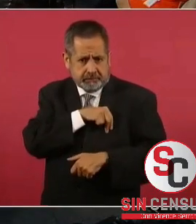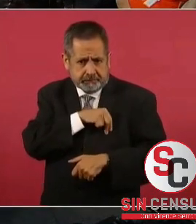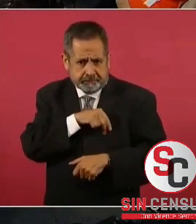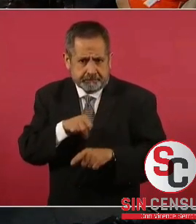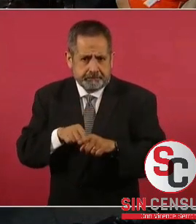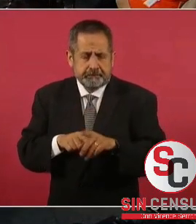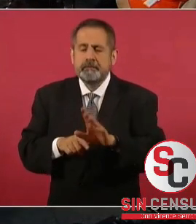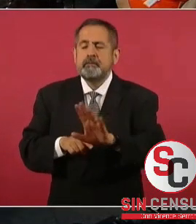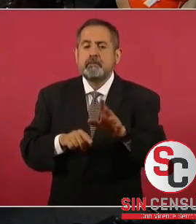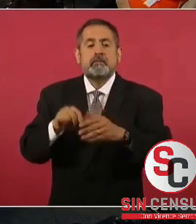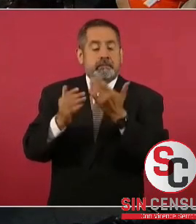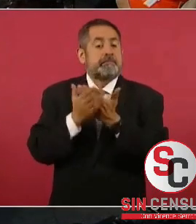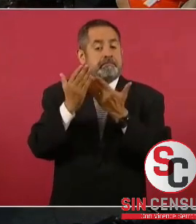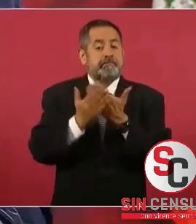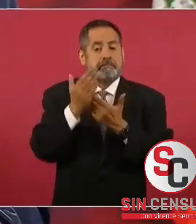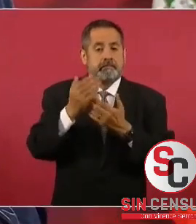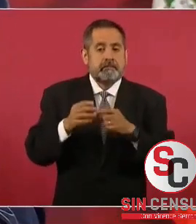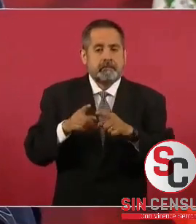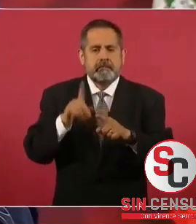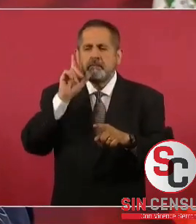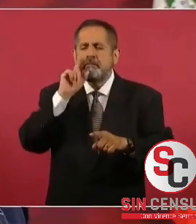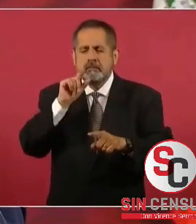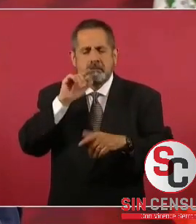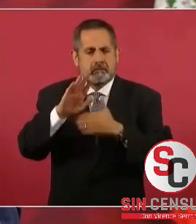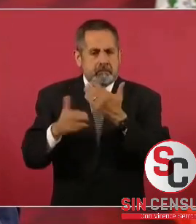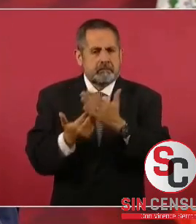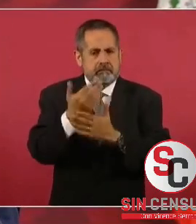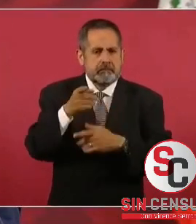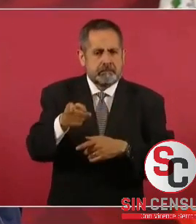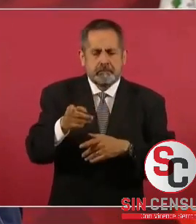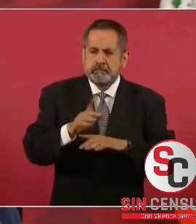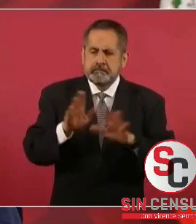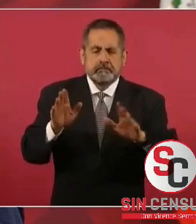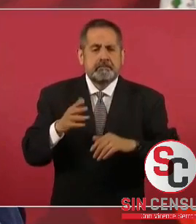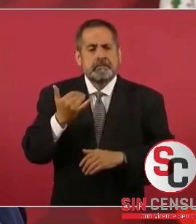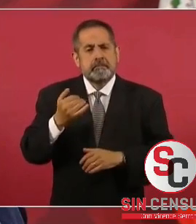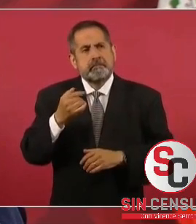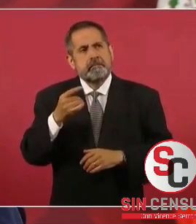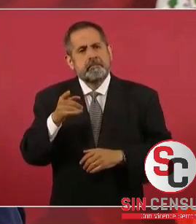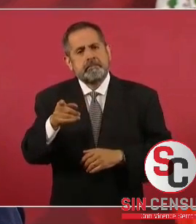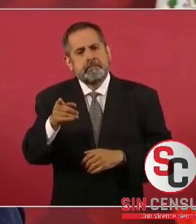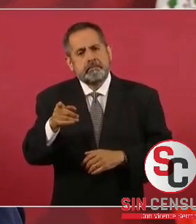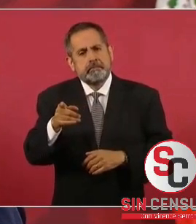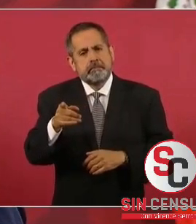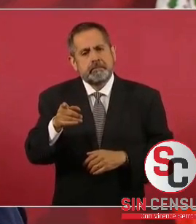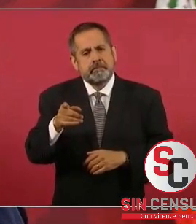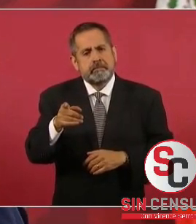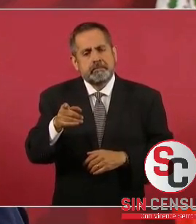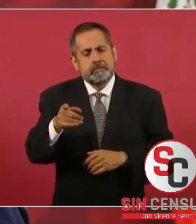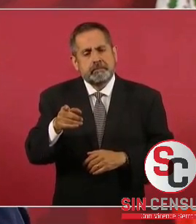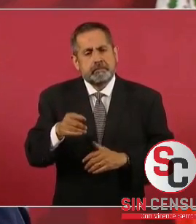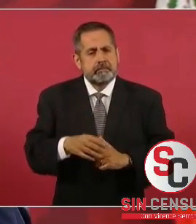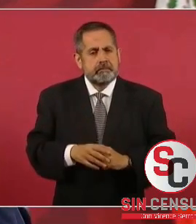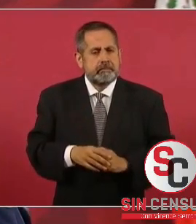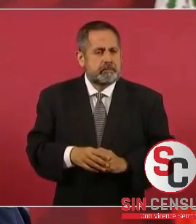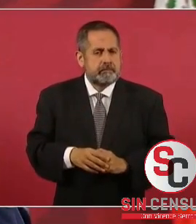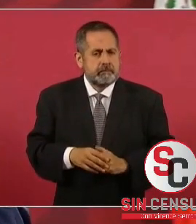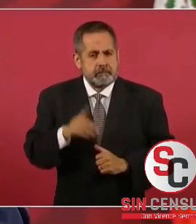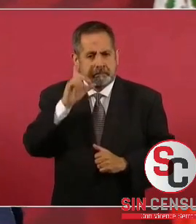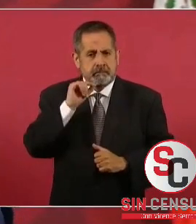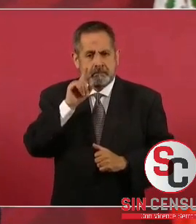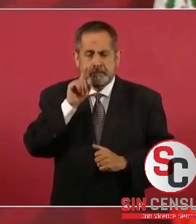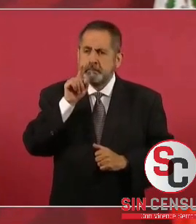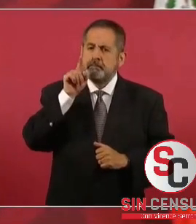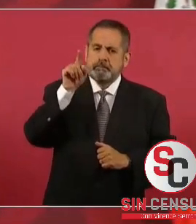Ah, en la mañana. Mañana, en la mañana. Y vamos a estar en